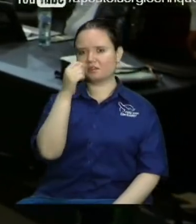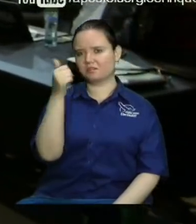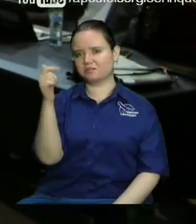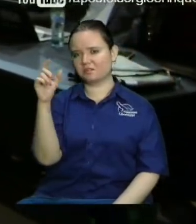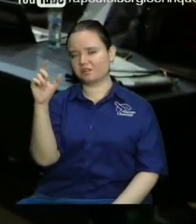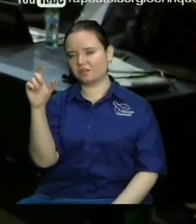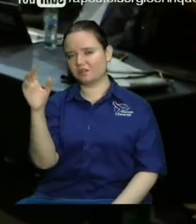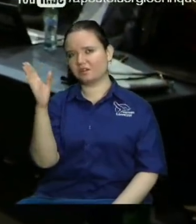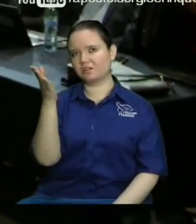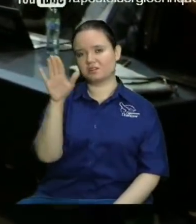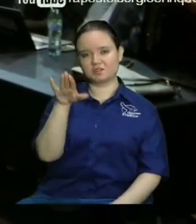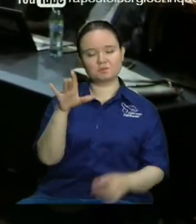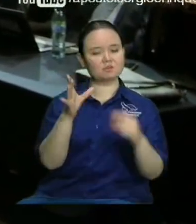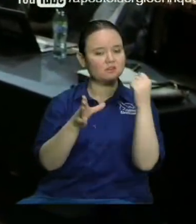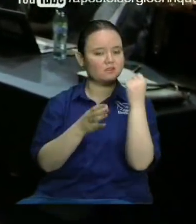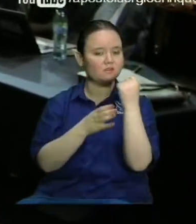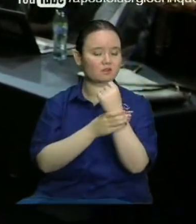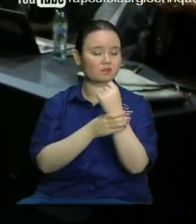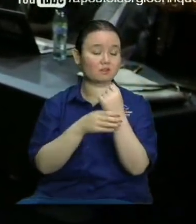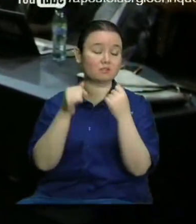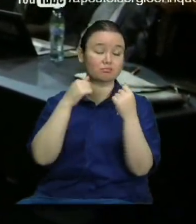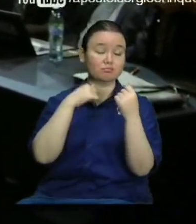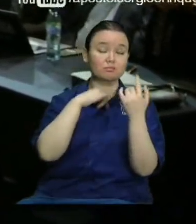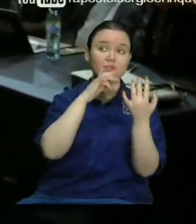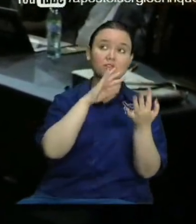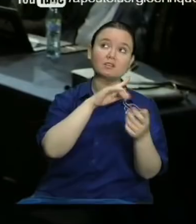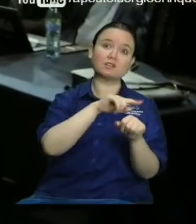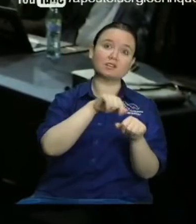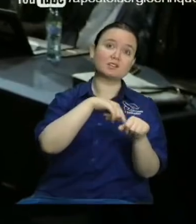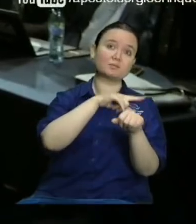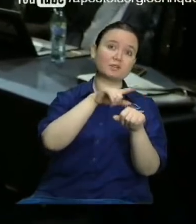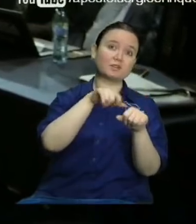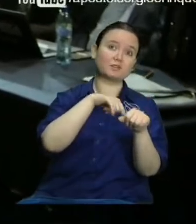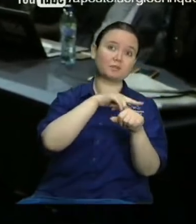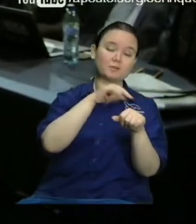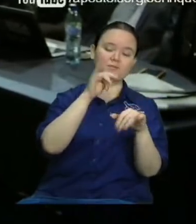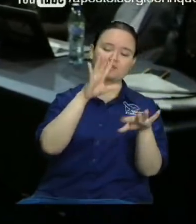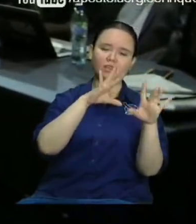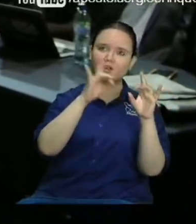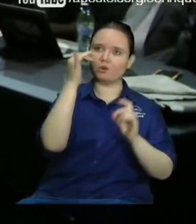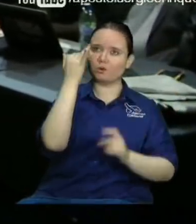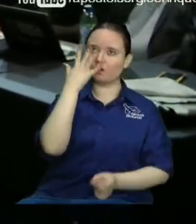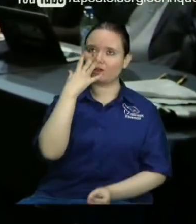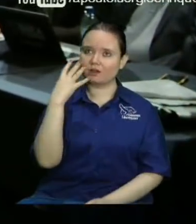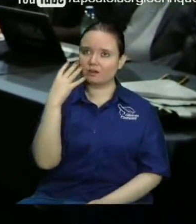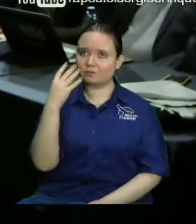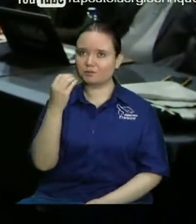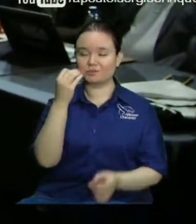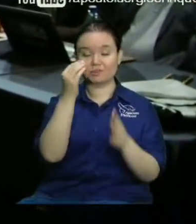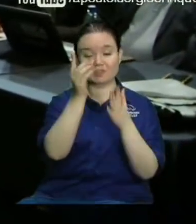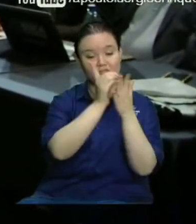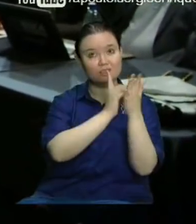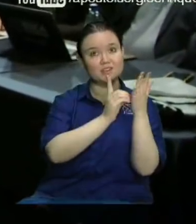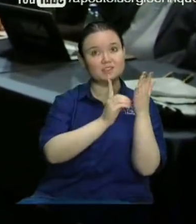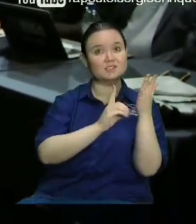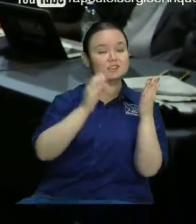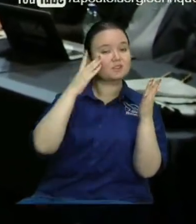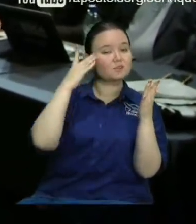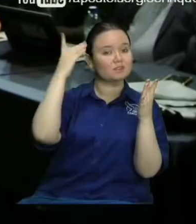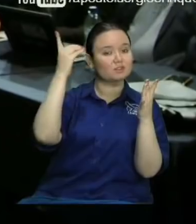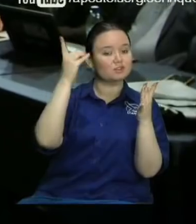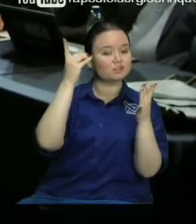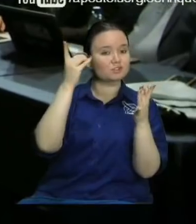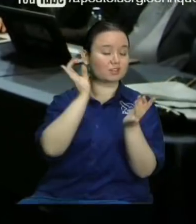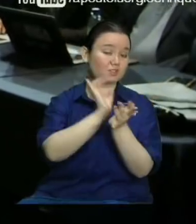de Abraham. Pero nosotros esperó algo lindo, algo hermoso, maravilloso, un diseño de Dios. Nos esperó para que